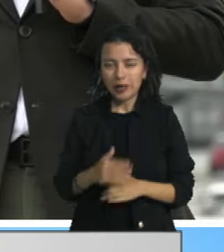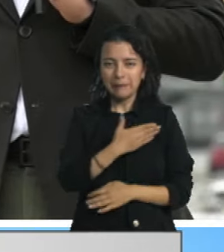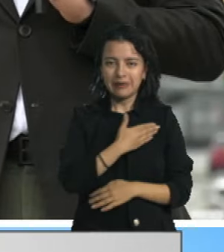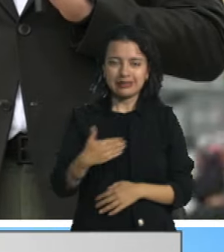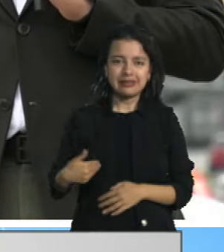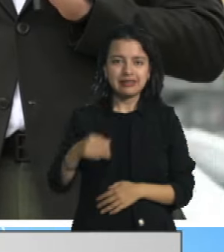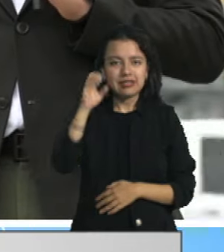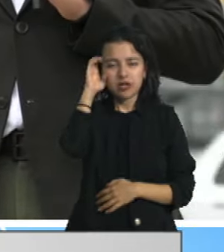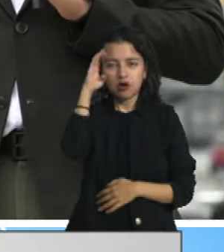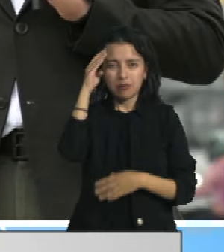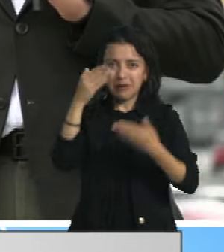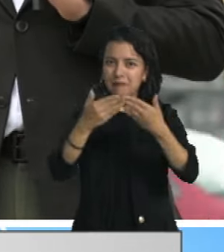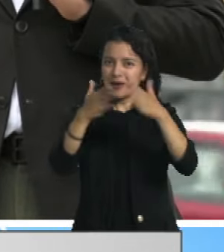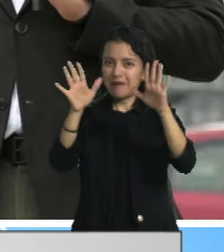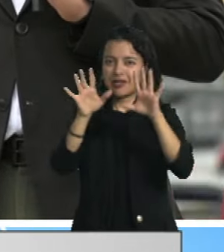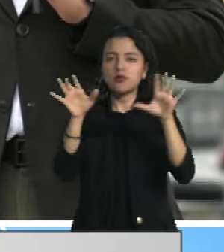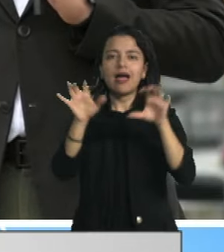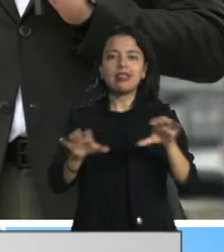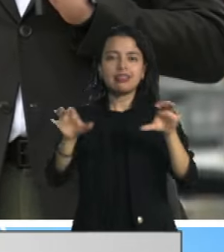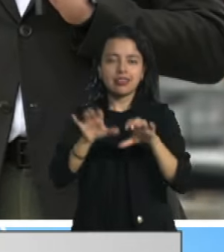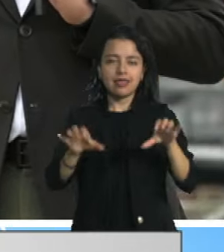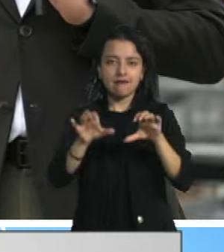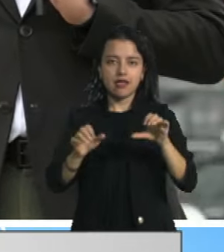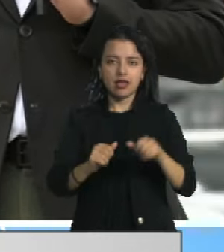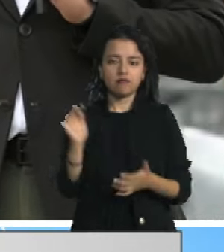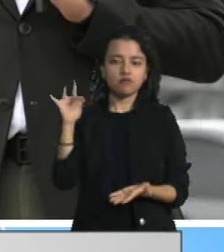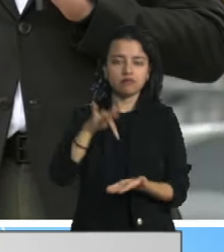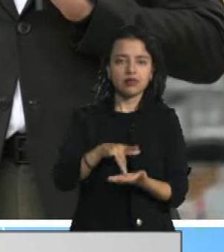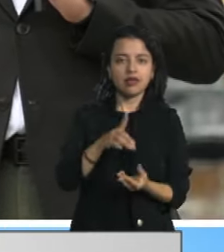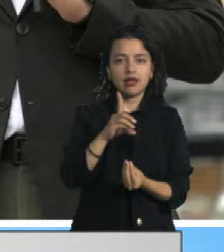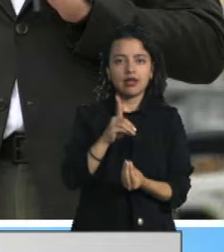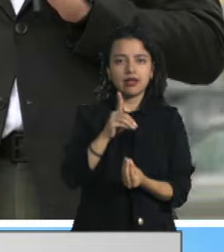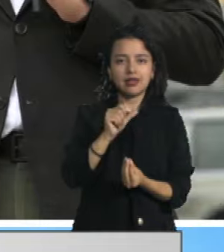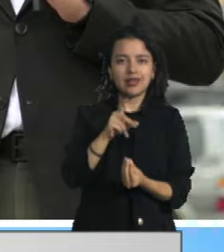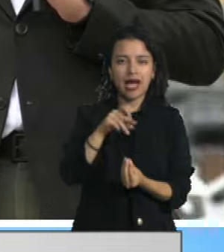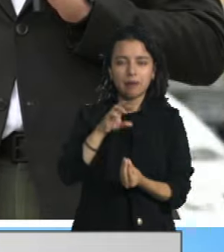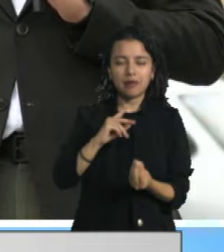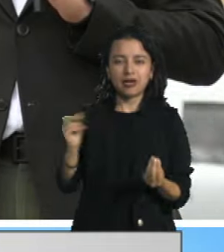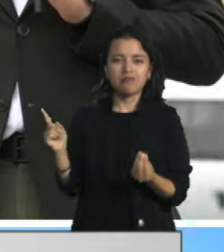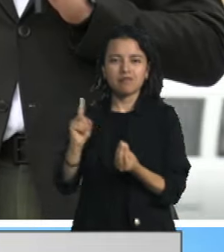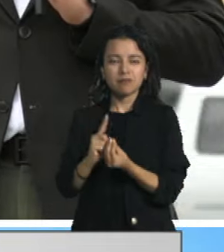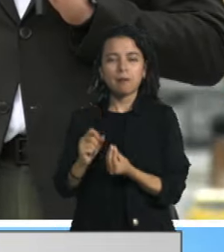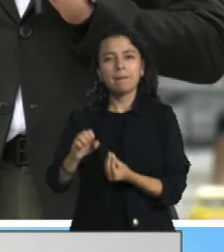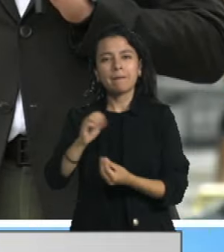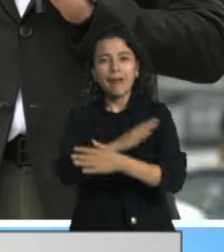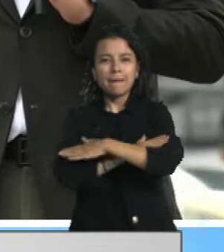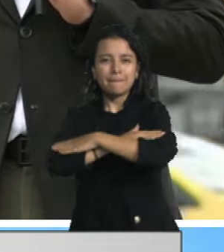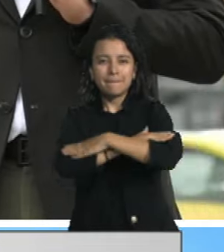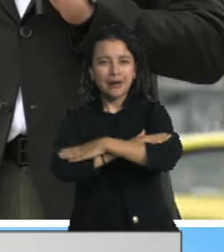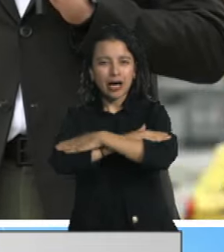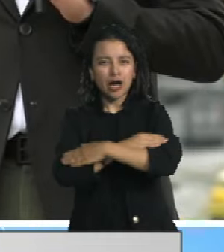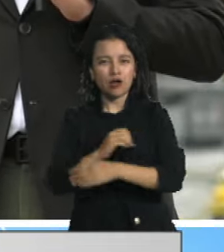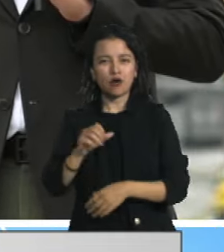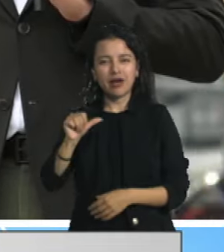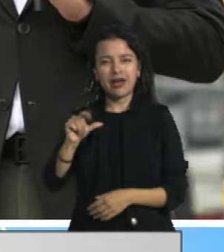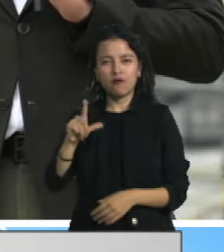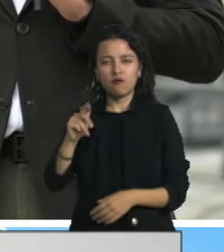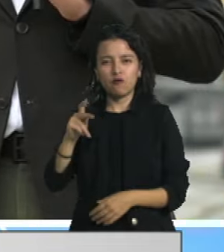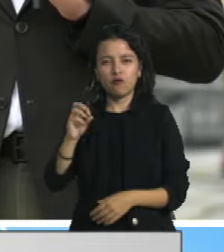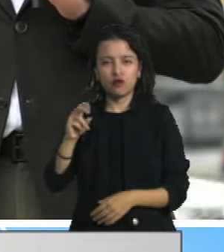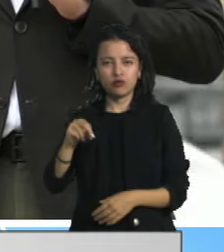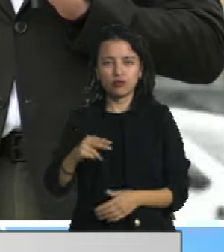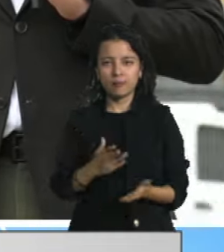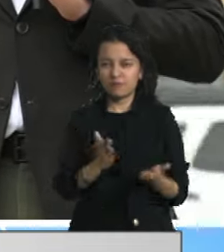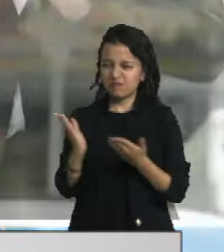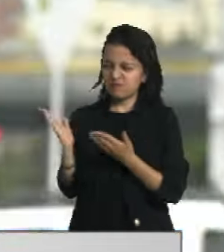los ministros de Cultura y del Deporte, la directora del DAPRE, Laura Sarabia, y el embajador de Colombia en Francia, Alfonso Prada. Estas